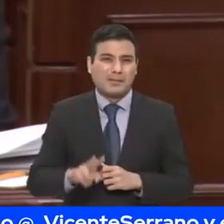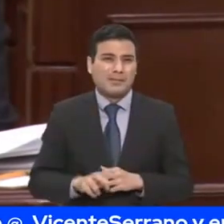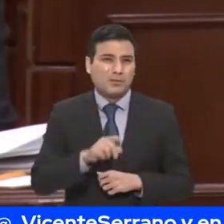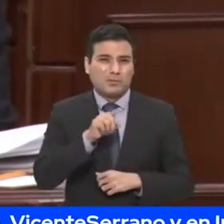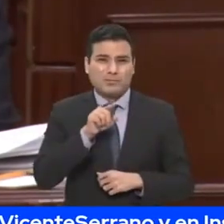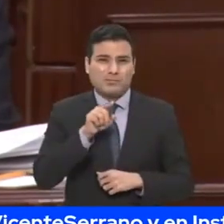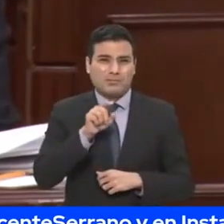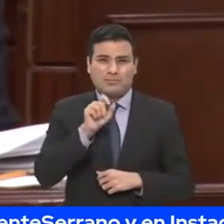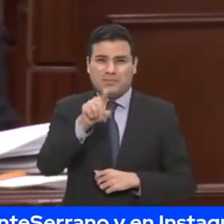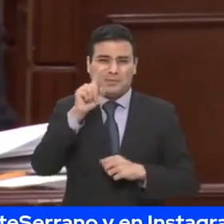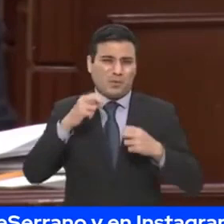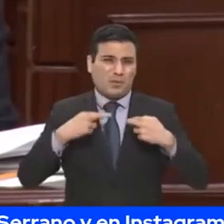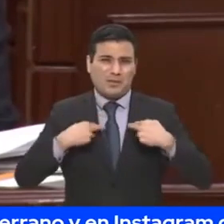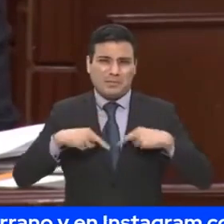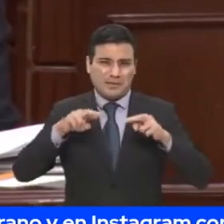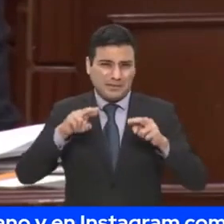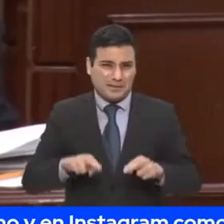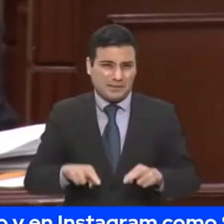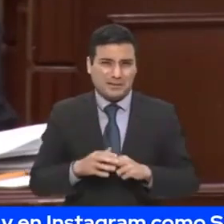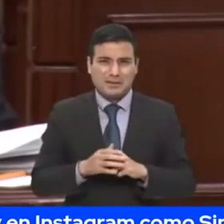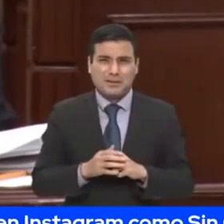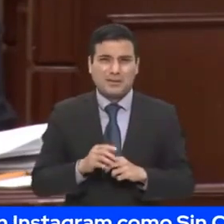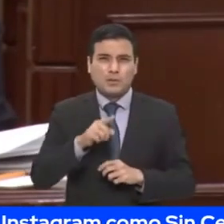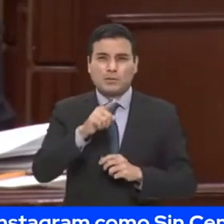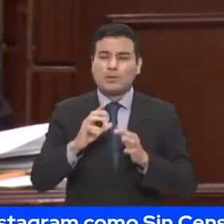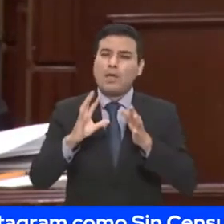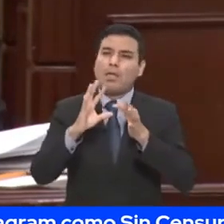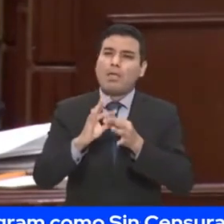Morena, hace mal uso de ese